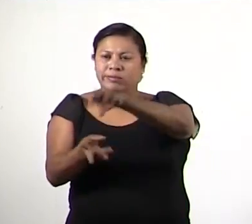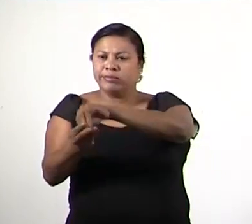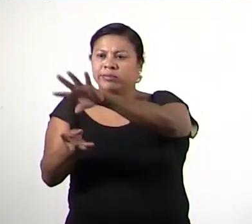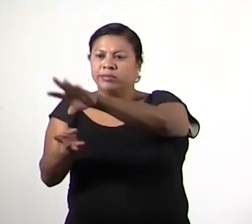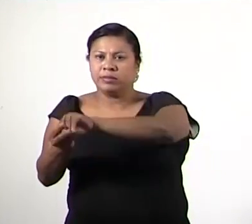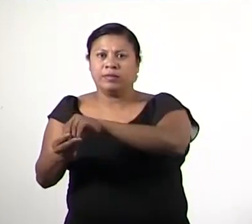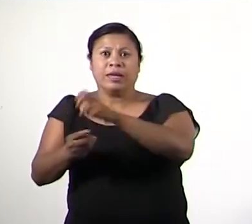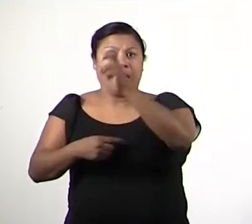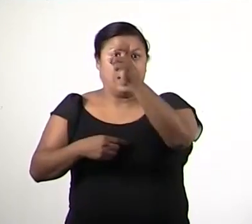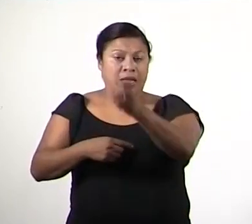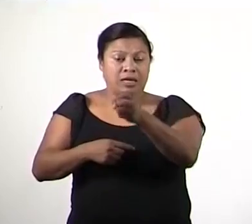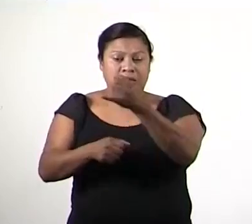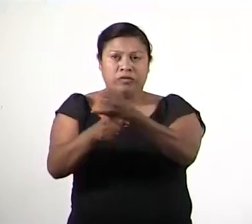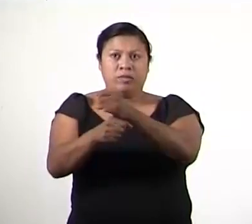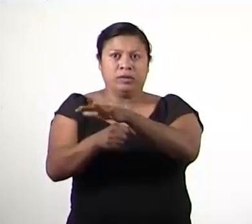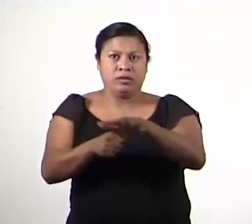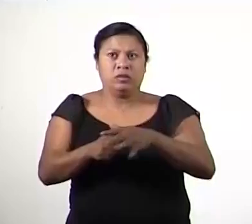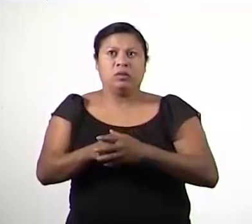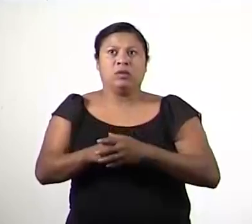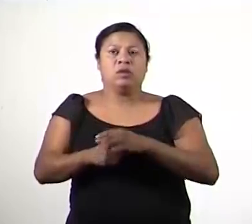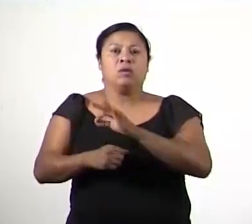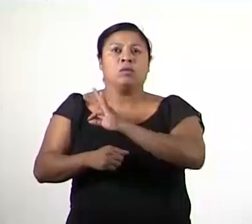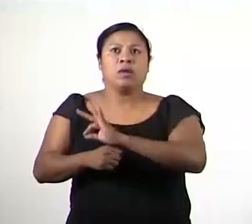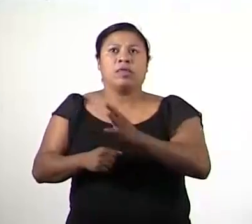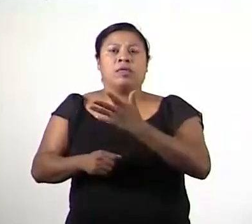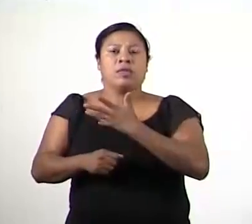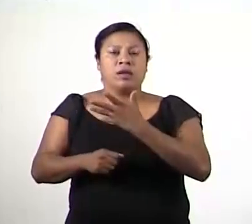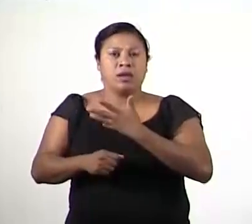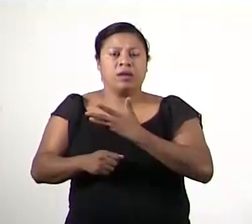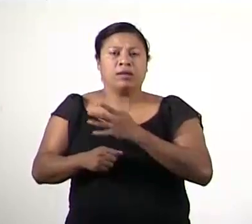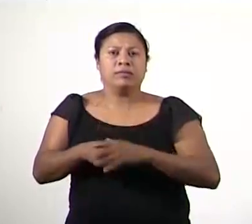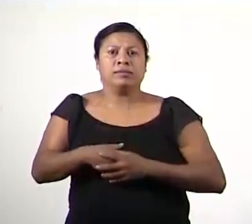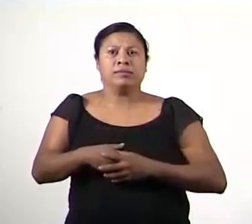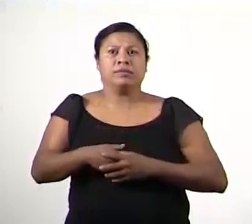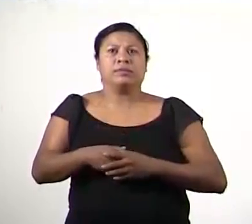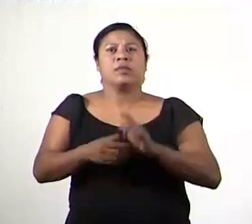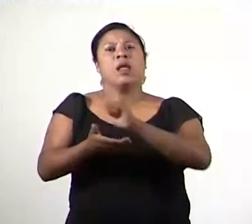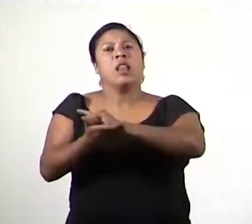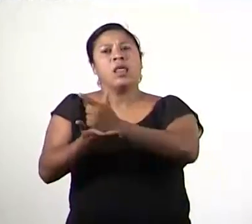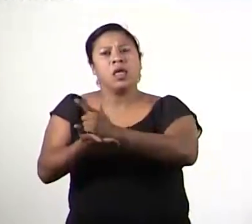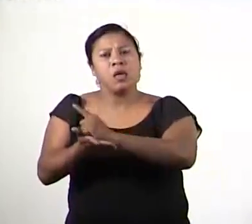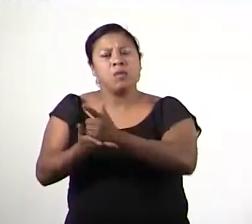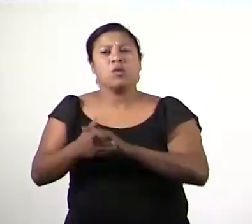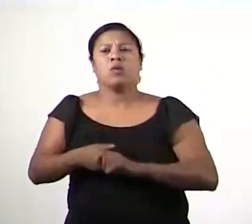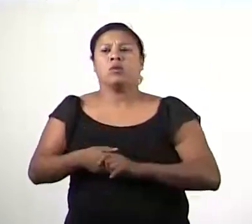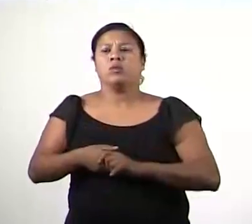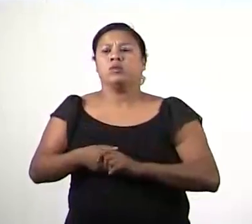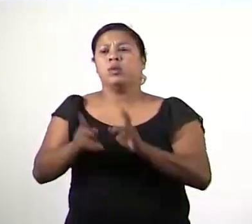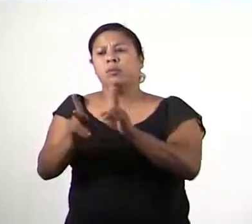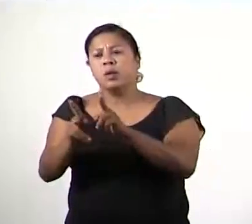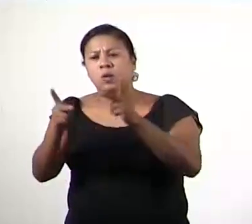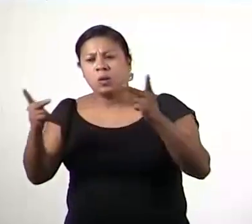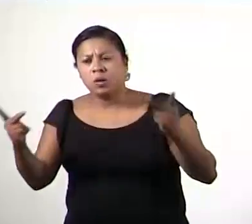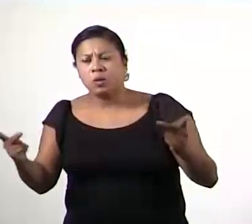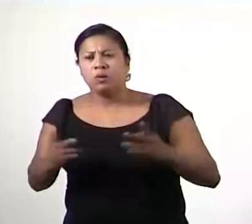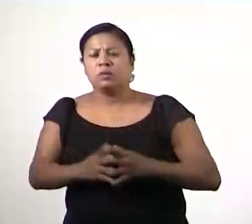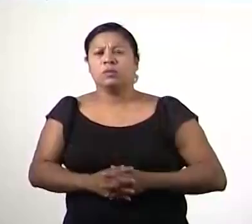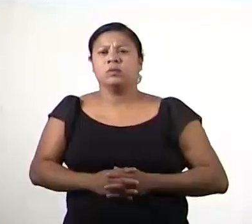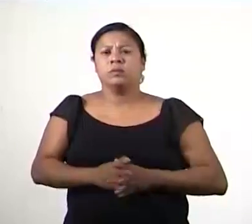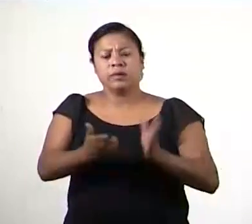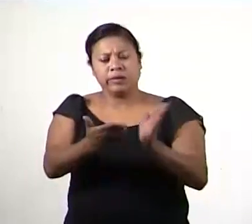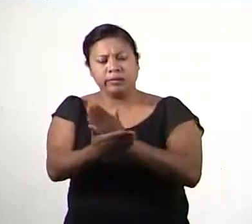Esta información la vas a poder tú encontrar en los libros, en los periódicos,